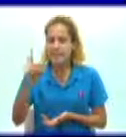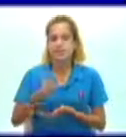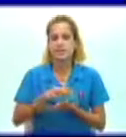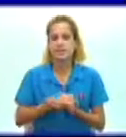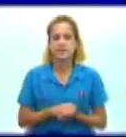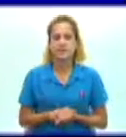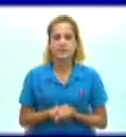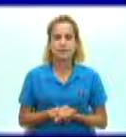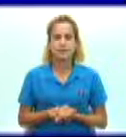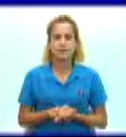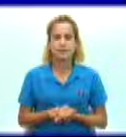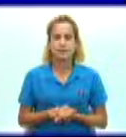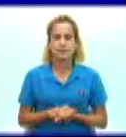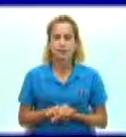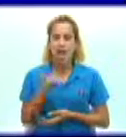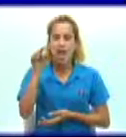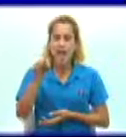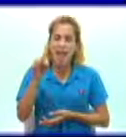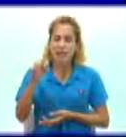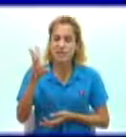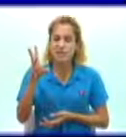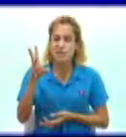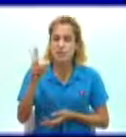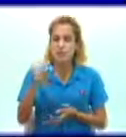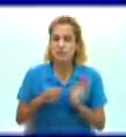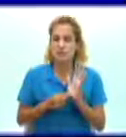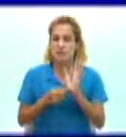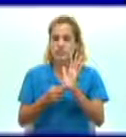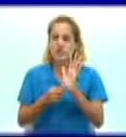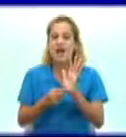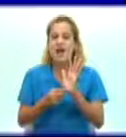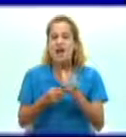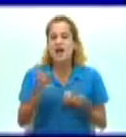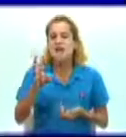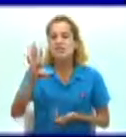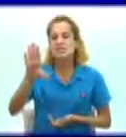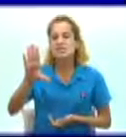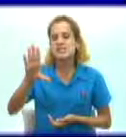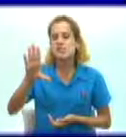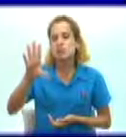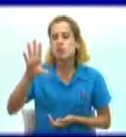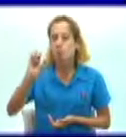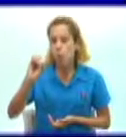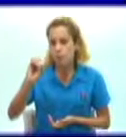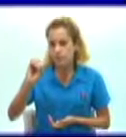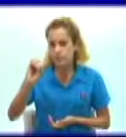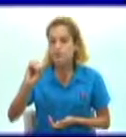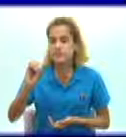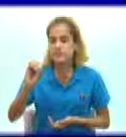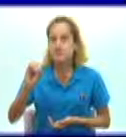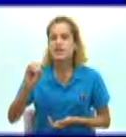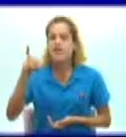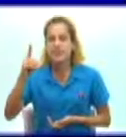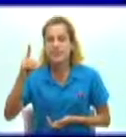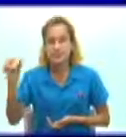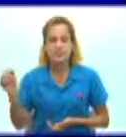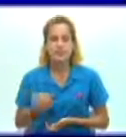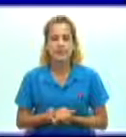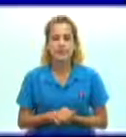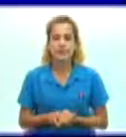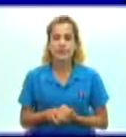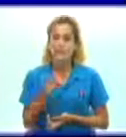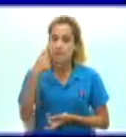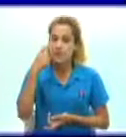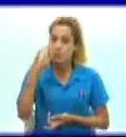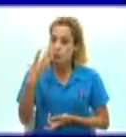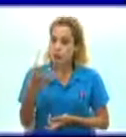el 2 en las 10 milésimas. Ese número representa 50 décimas. Es importante, fíjense que a partir de las décimas